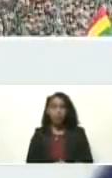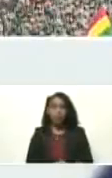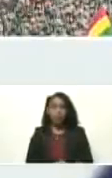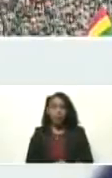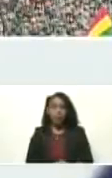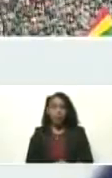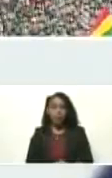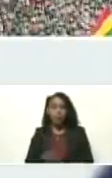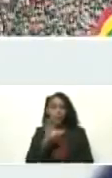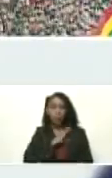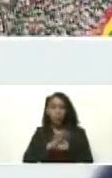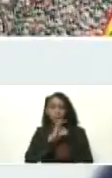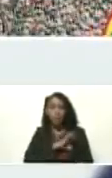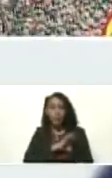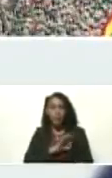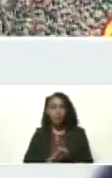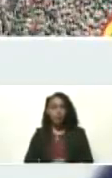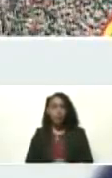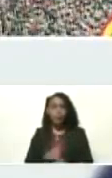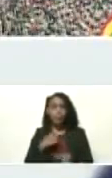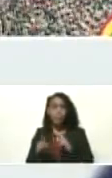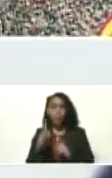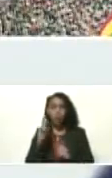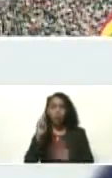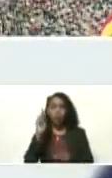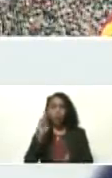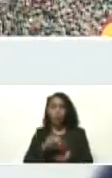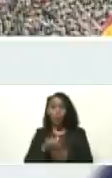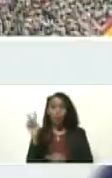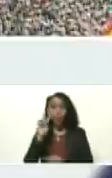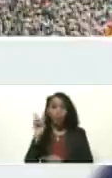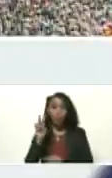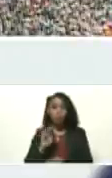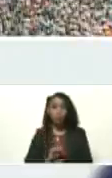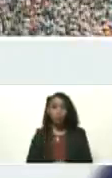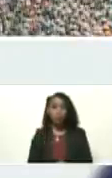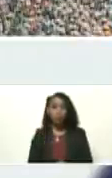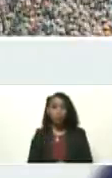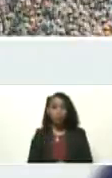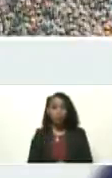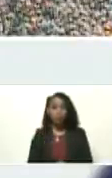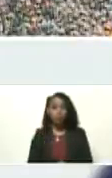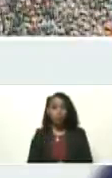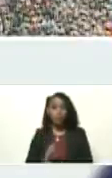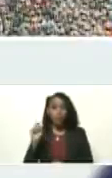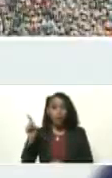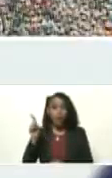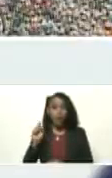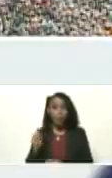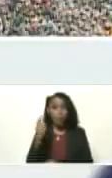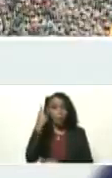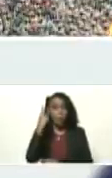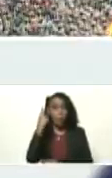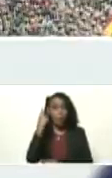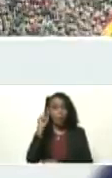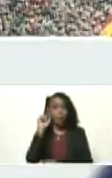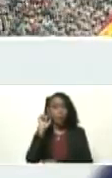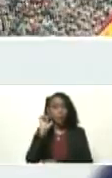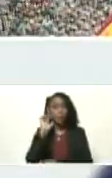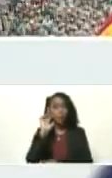en lo social, pero 2022, este primer trimestre